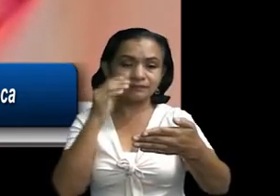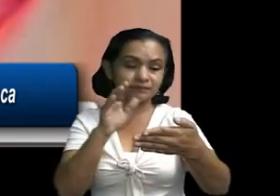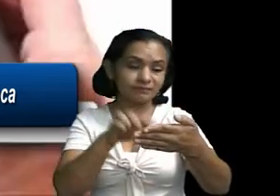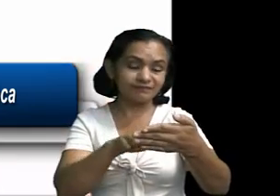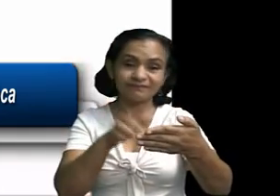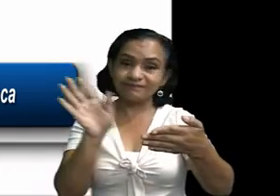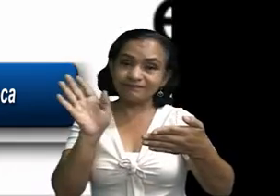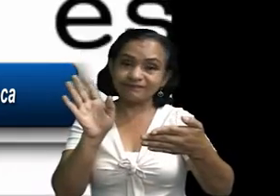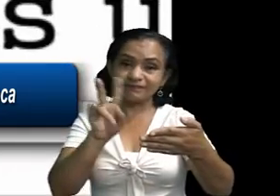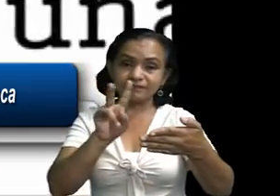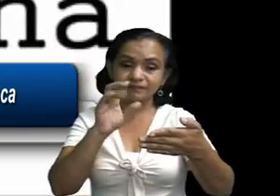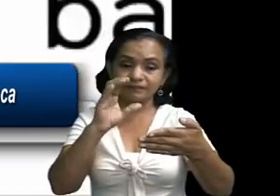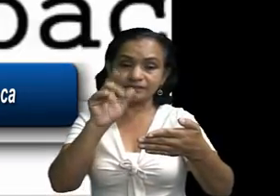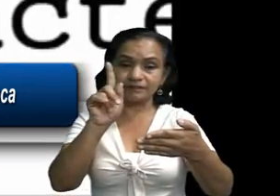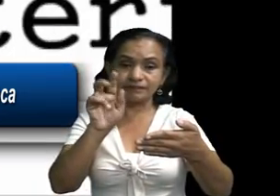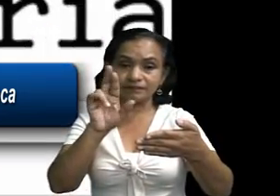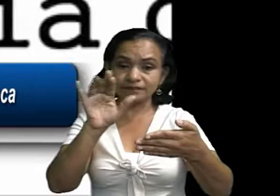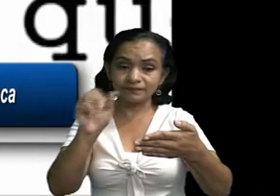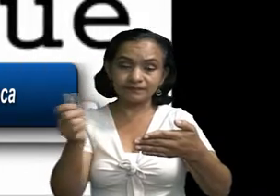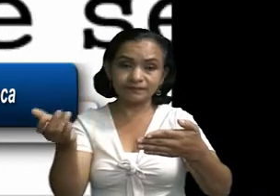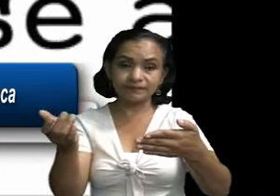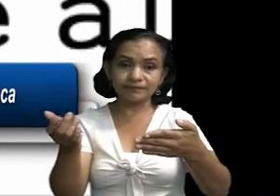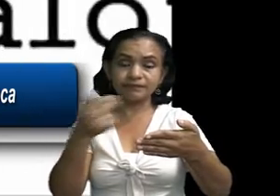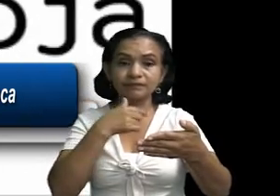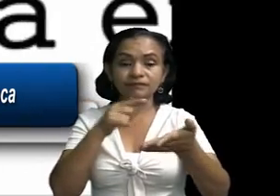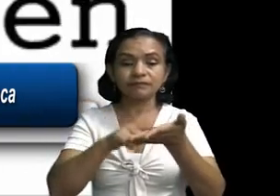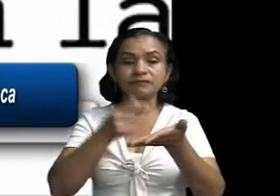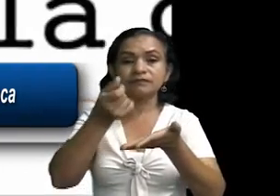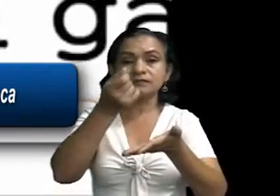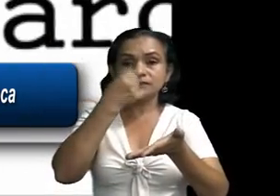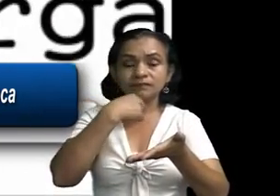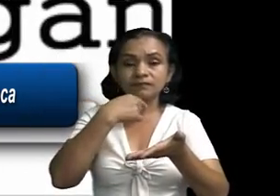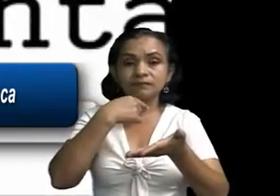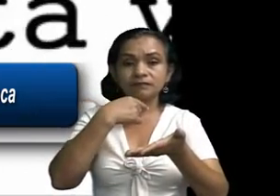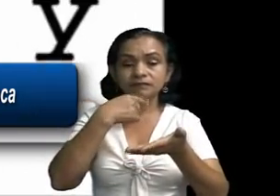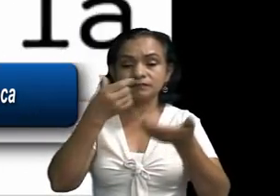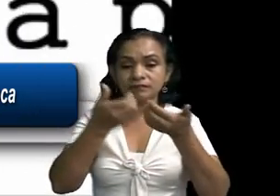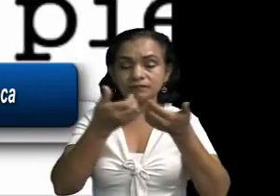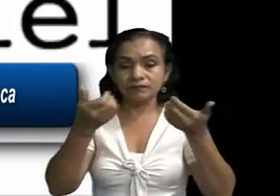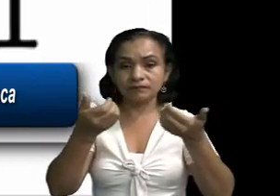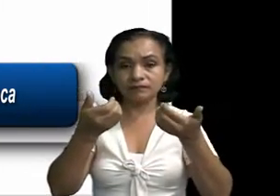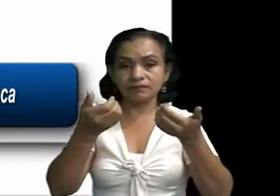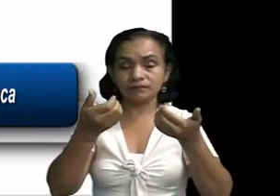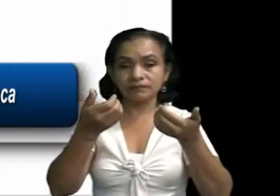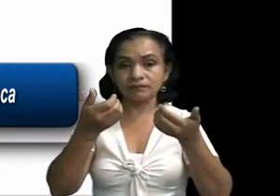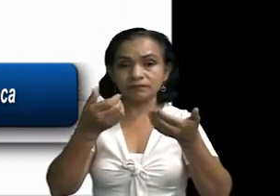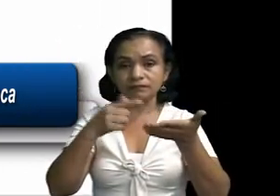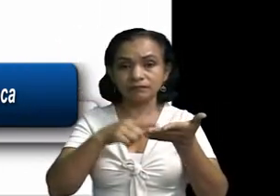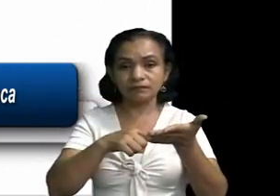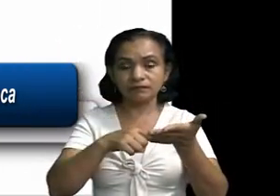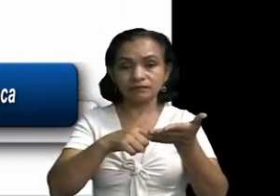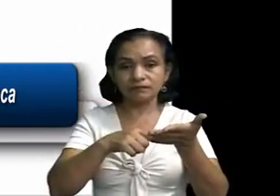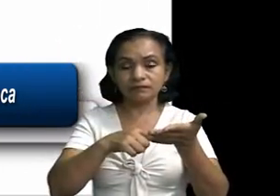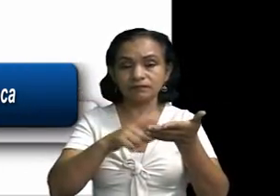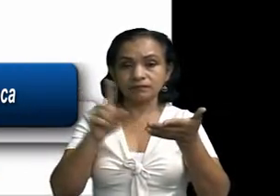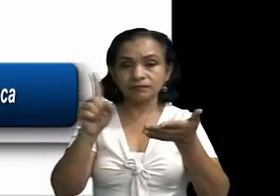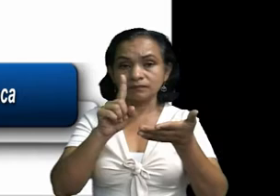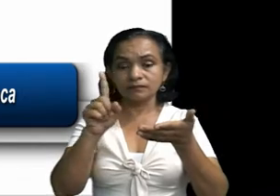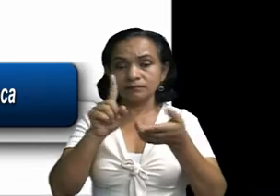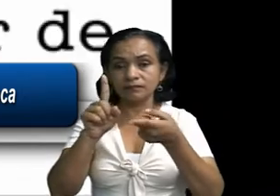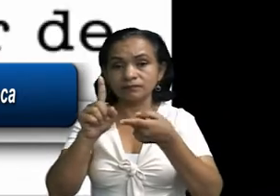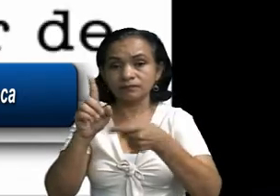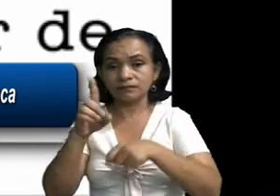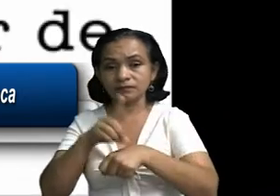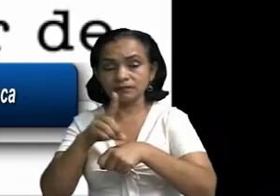y que se trata de un estreptococo, el tratamiento se divide en tratamiento no médico y